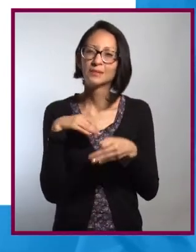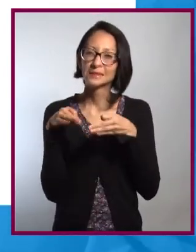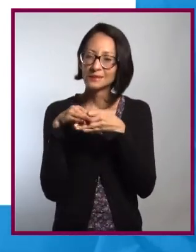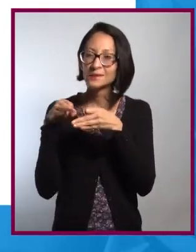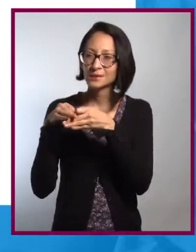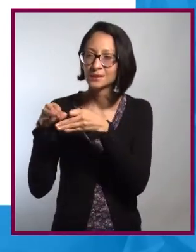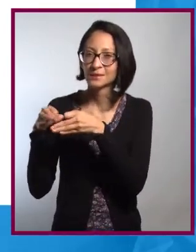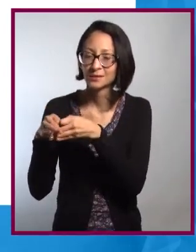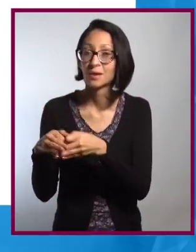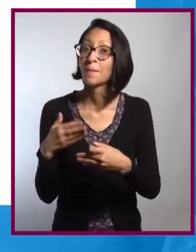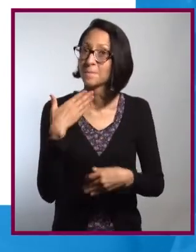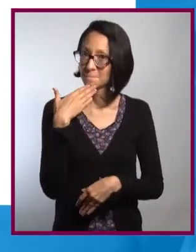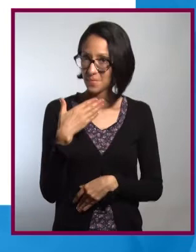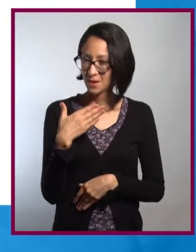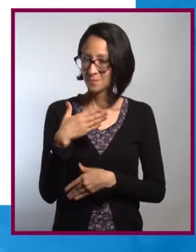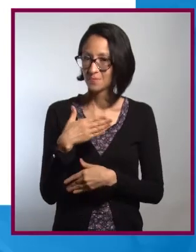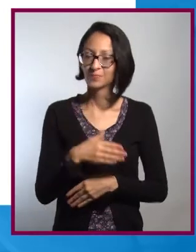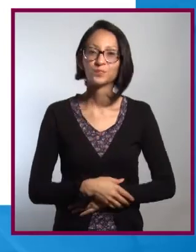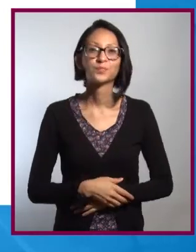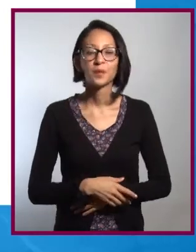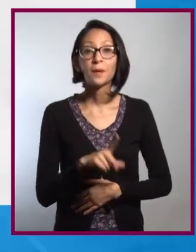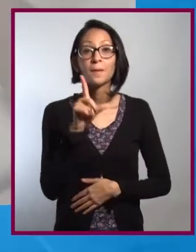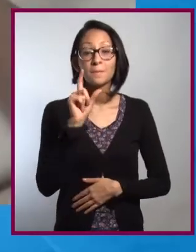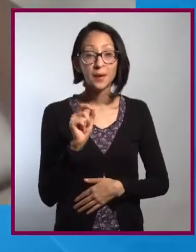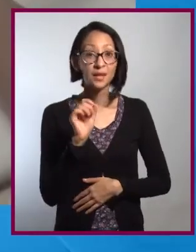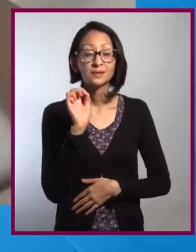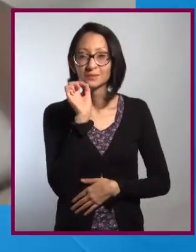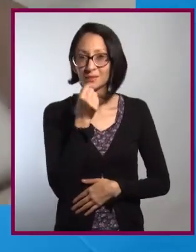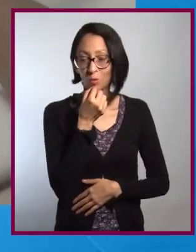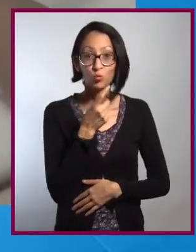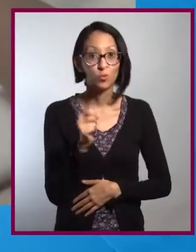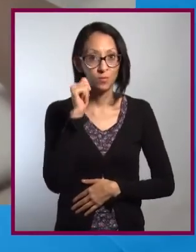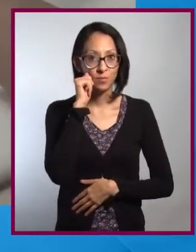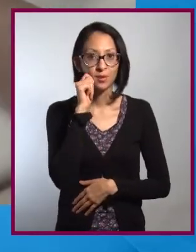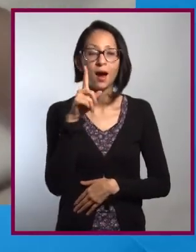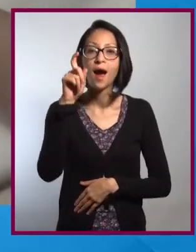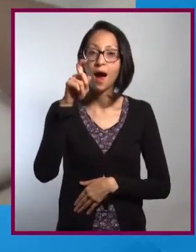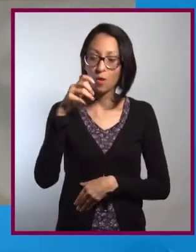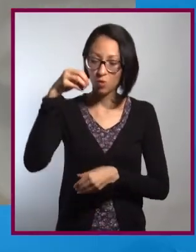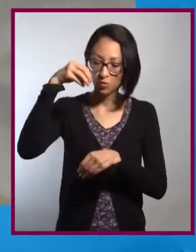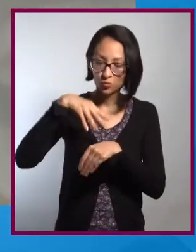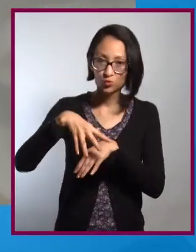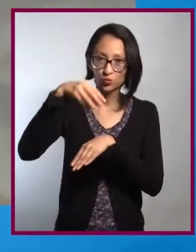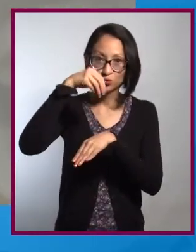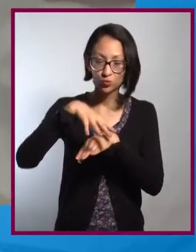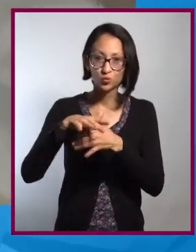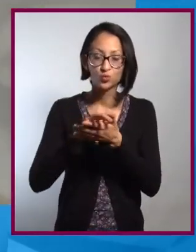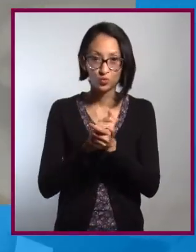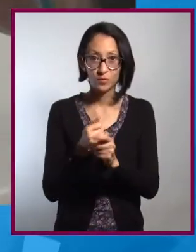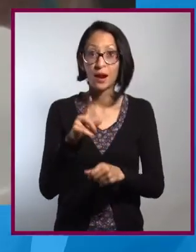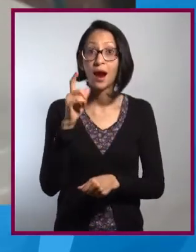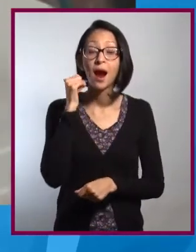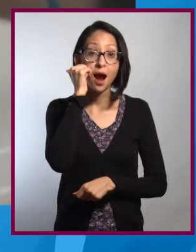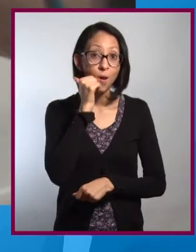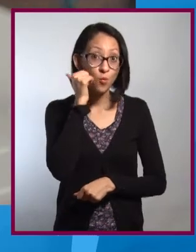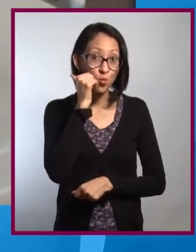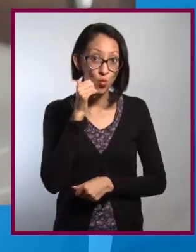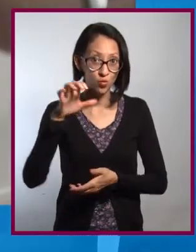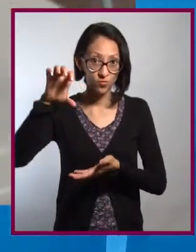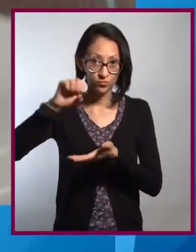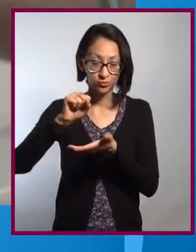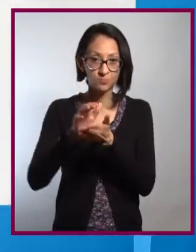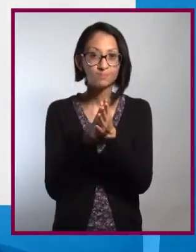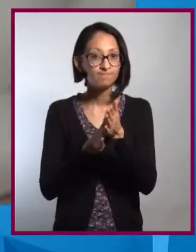de forma correcta, por un mínimo de 20 segundos. Moja tus manos con agua limpia, aplica suficiente jabón y frota las